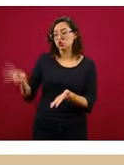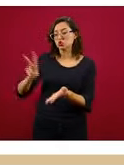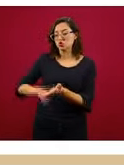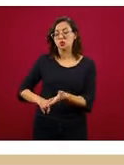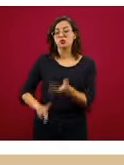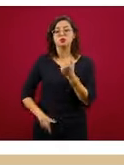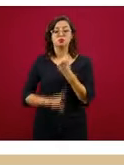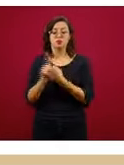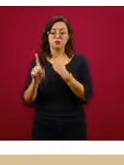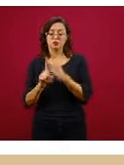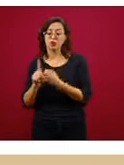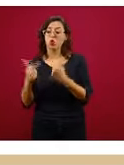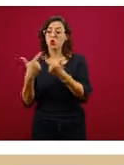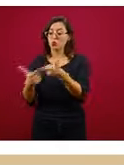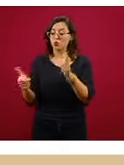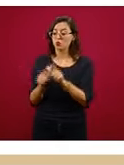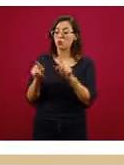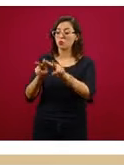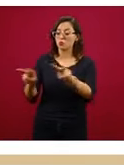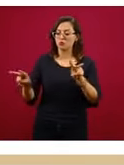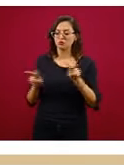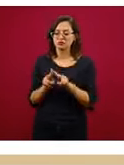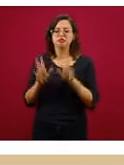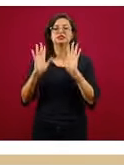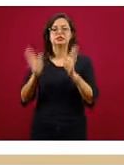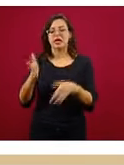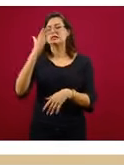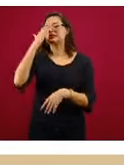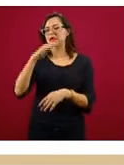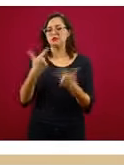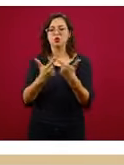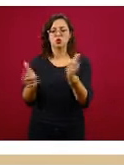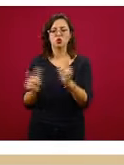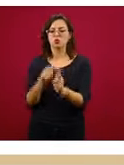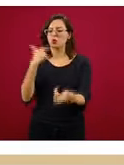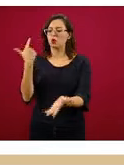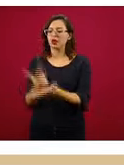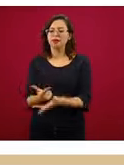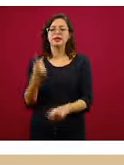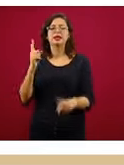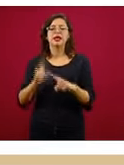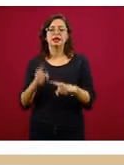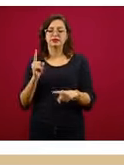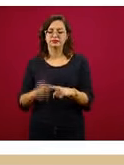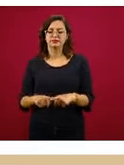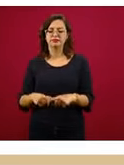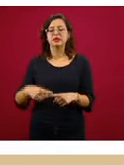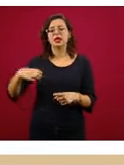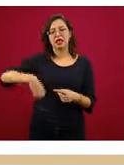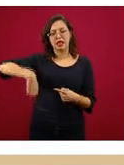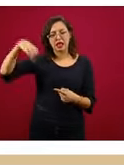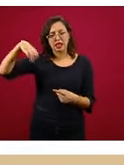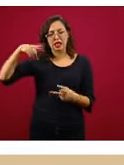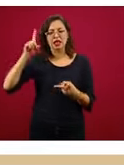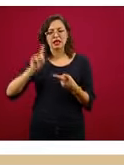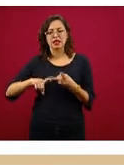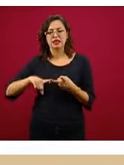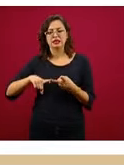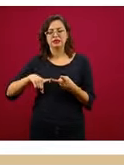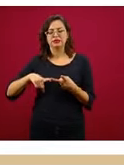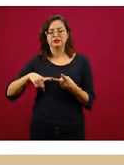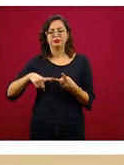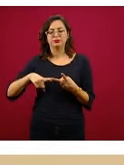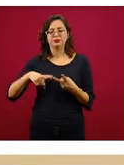personas de estos grupos de alto riesgo que ya lo hemos comentado en muchos. ¿Cuáles son estos grupos de alto riesgo? Principalmente adultos mayores,